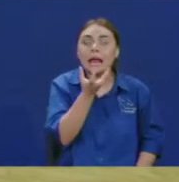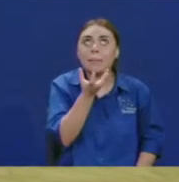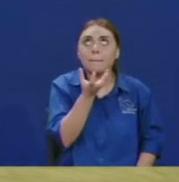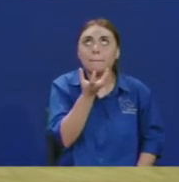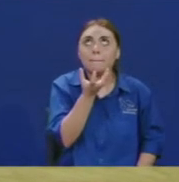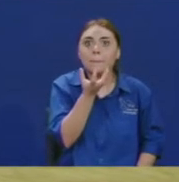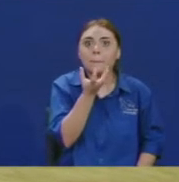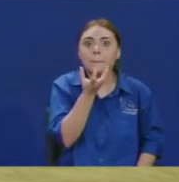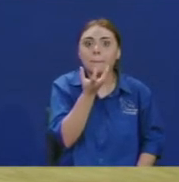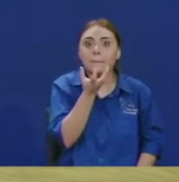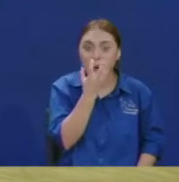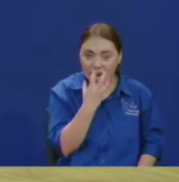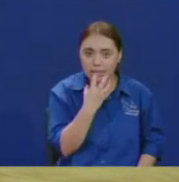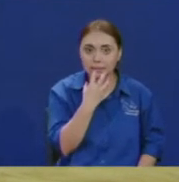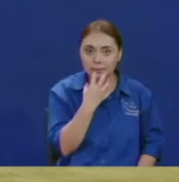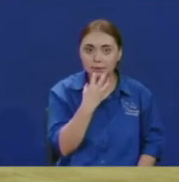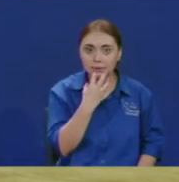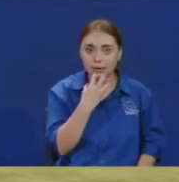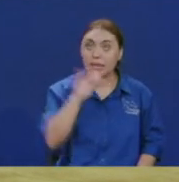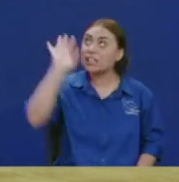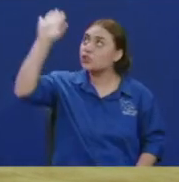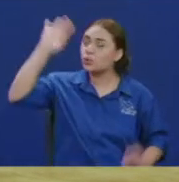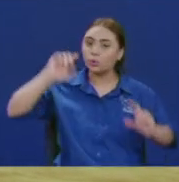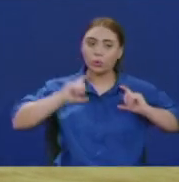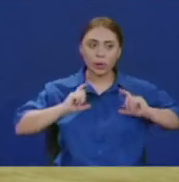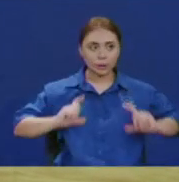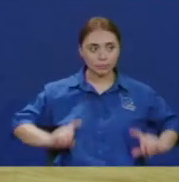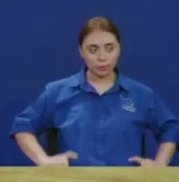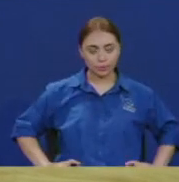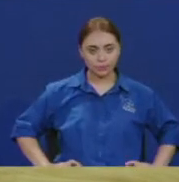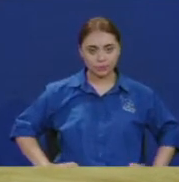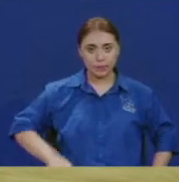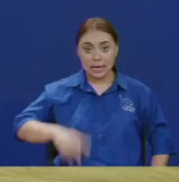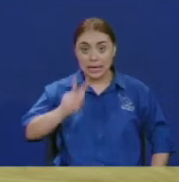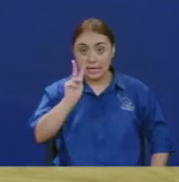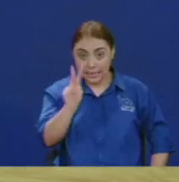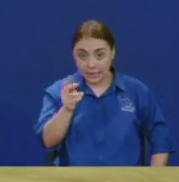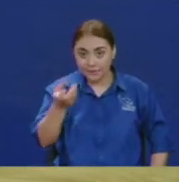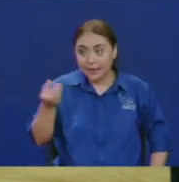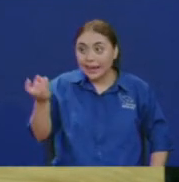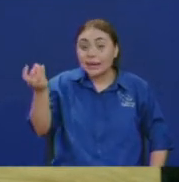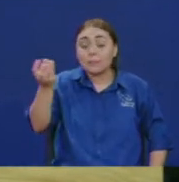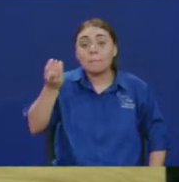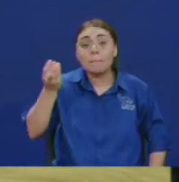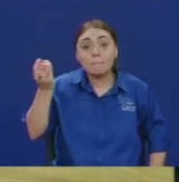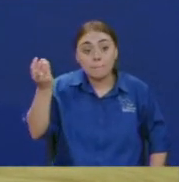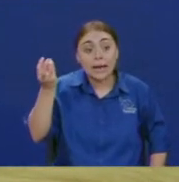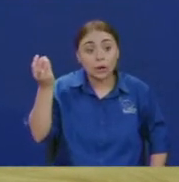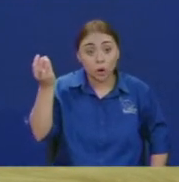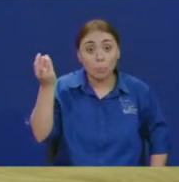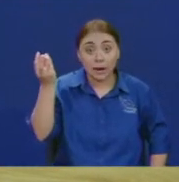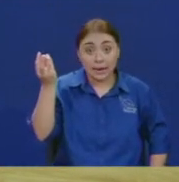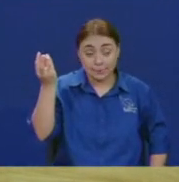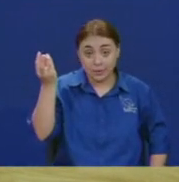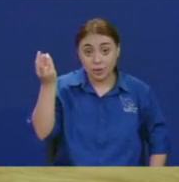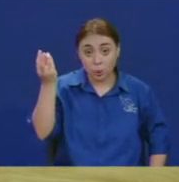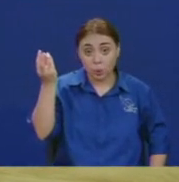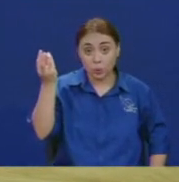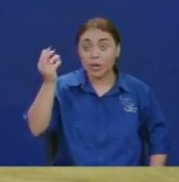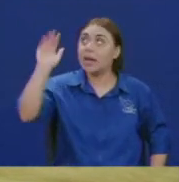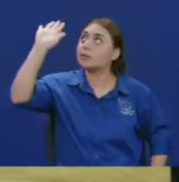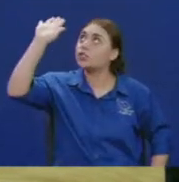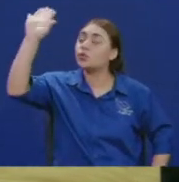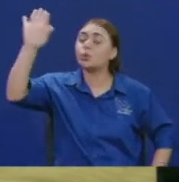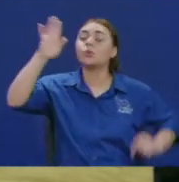que él era el cordero de Dios que quitaba el pecado del mundo. Entonces, al comer el pan, nos comemos el cordero. Los